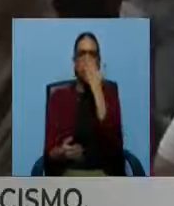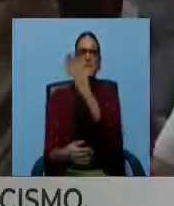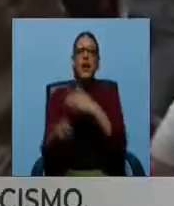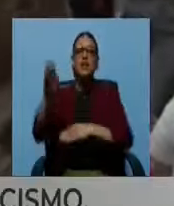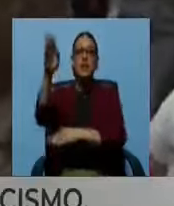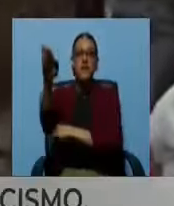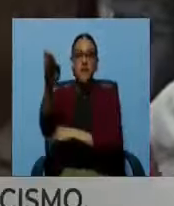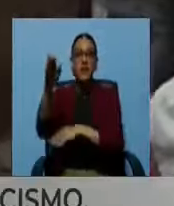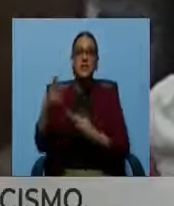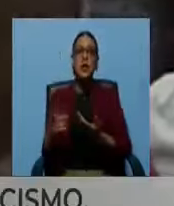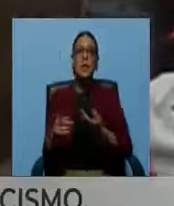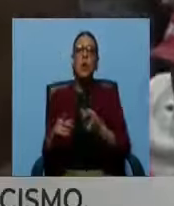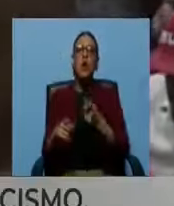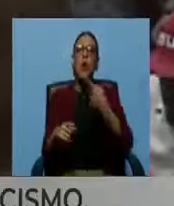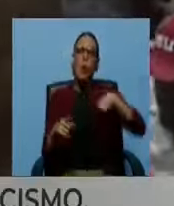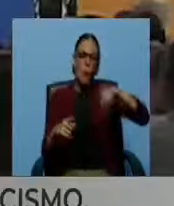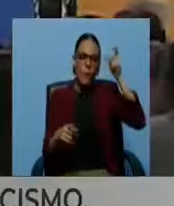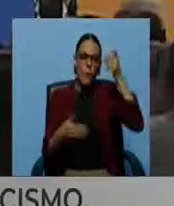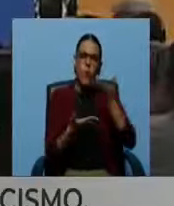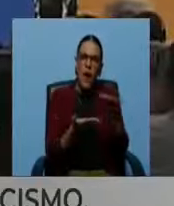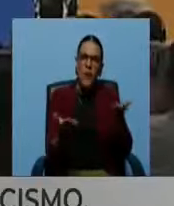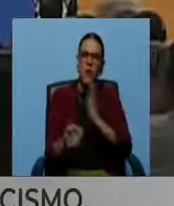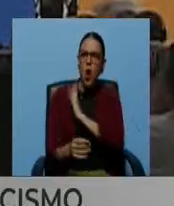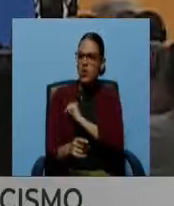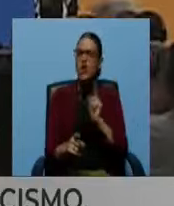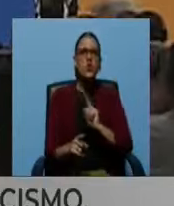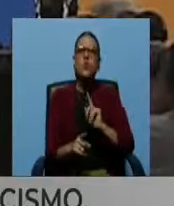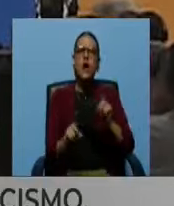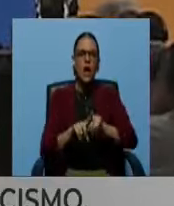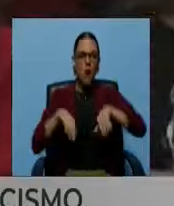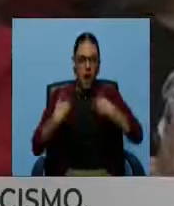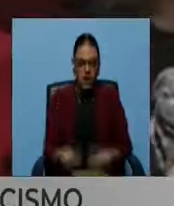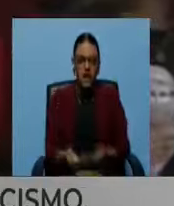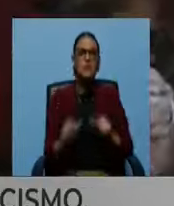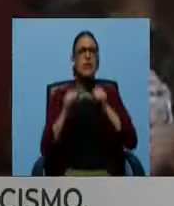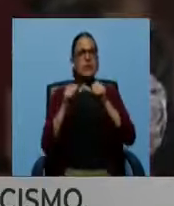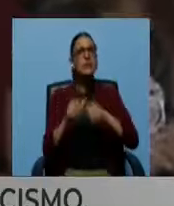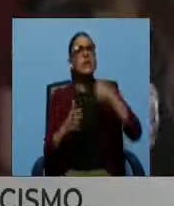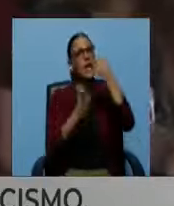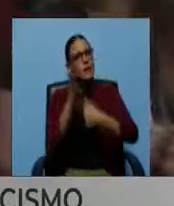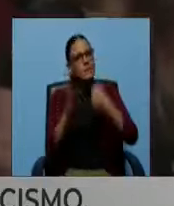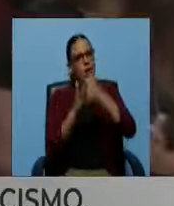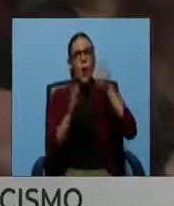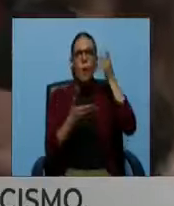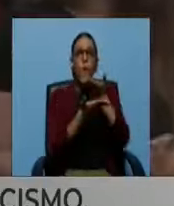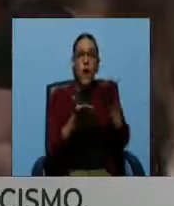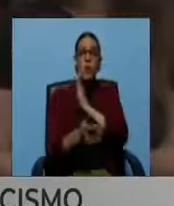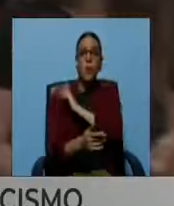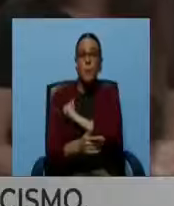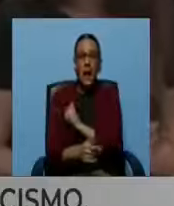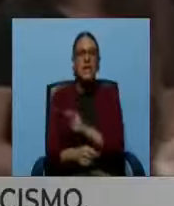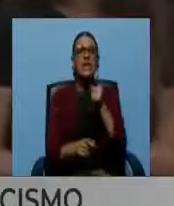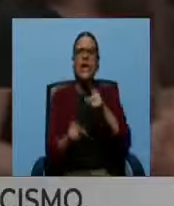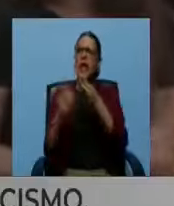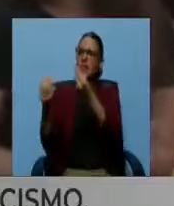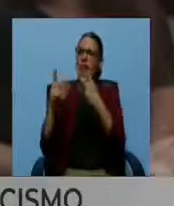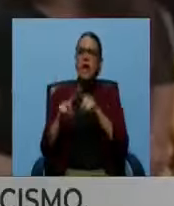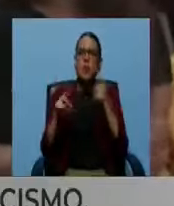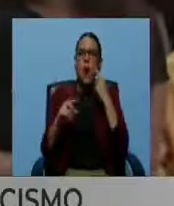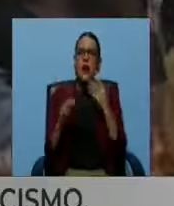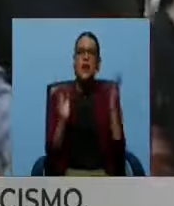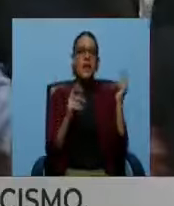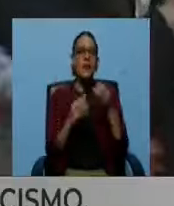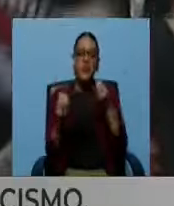fascismo, un pueblo que no se rinde nunca. El pueblo palestino realmente inspira las luchas